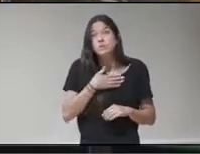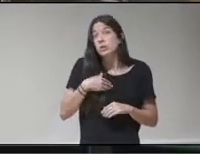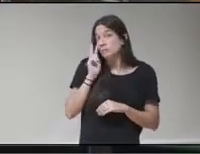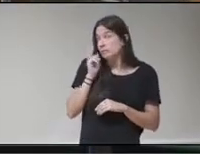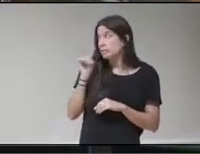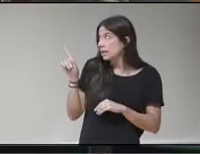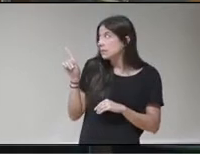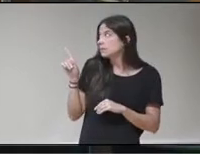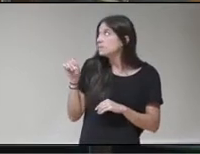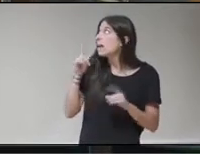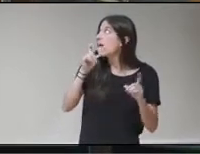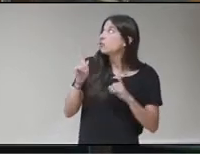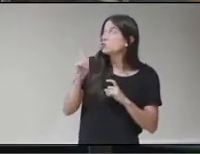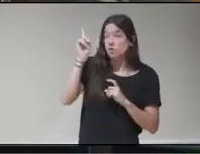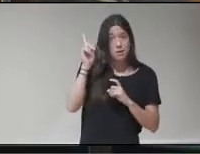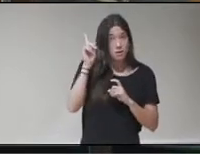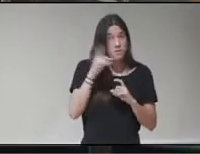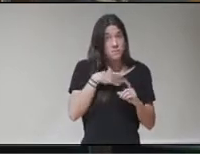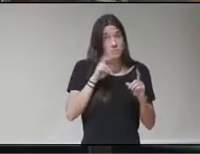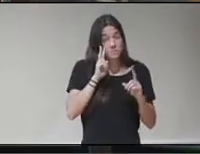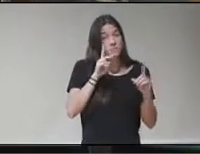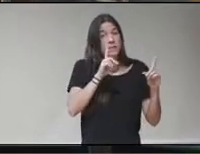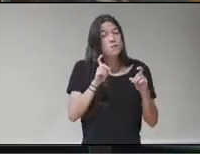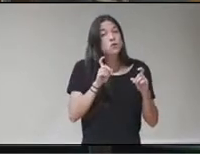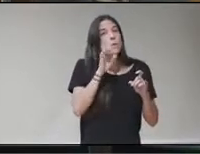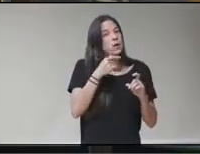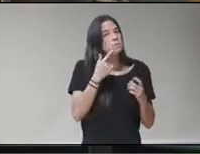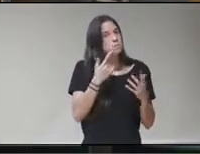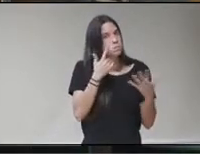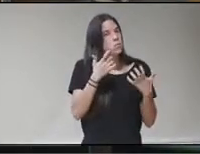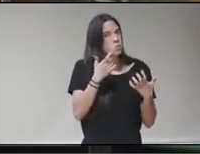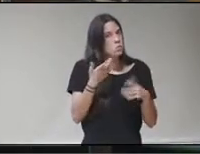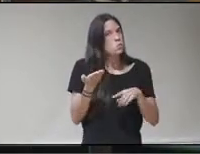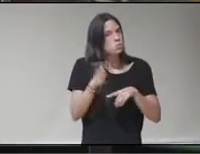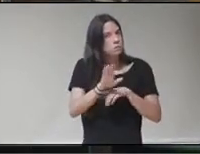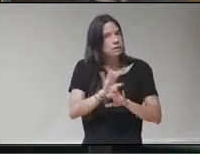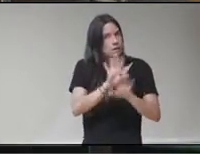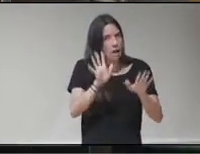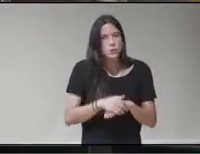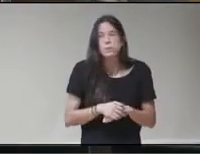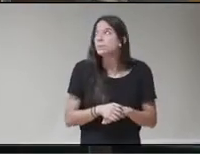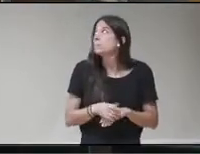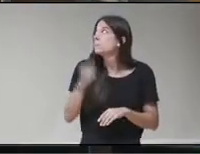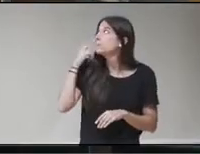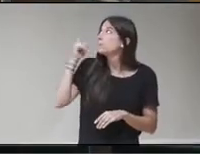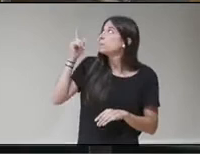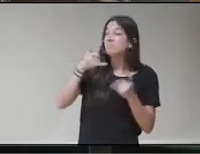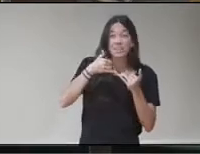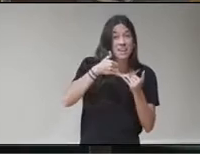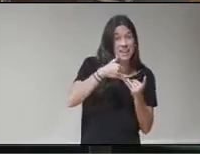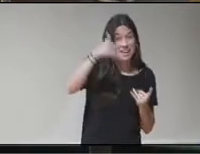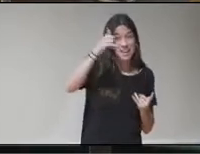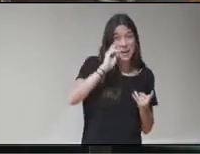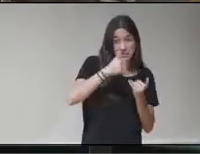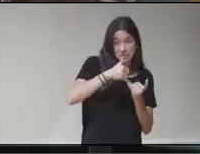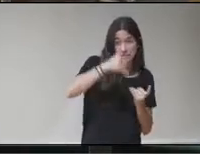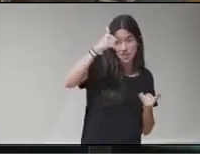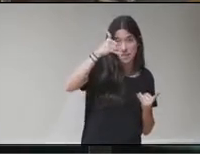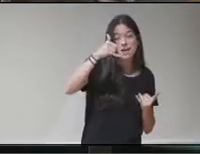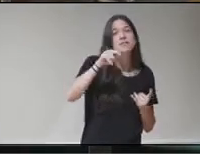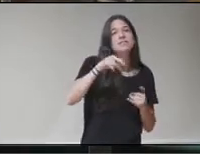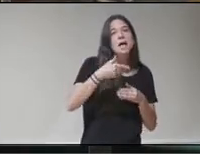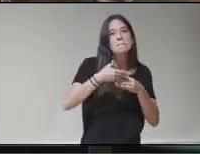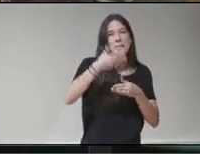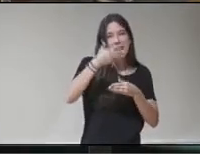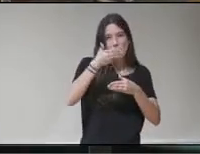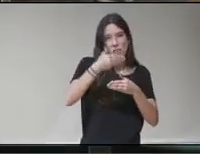esta foto de aquí arriba, porque es tremendamente ilustrativa. Mirad, esta línea que os estoy señalando aquí es la pared